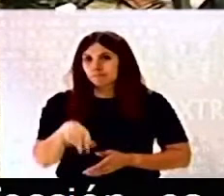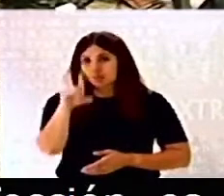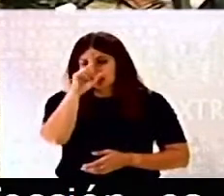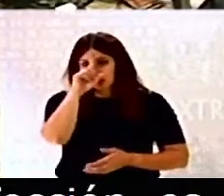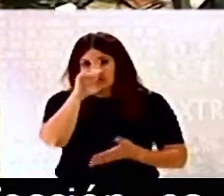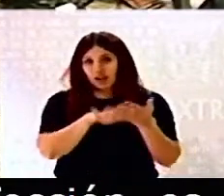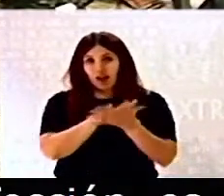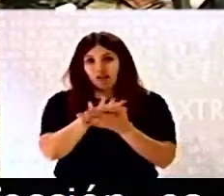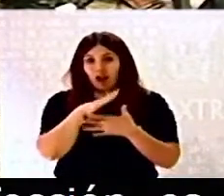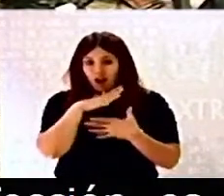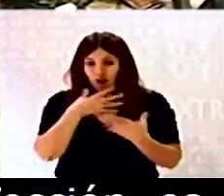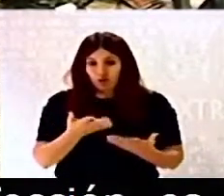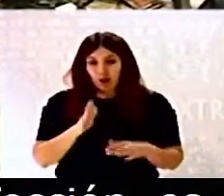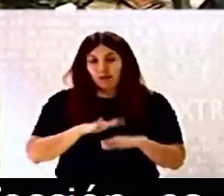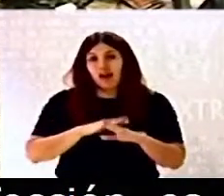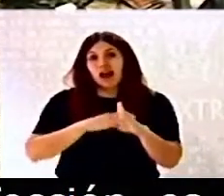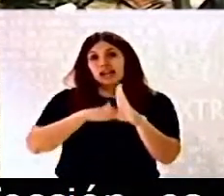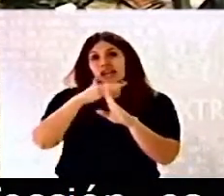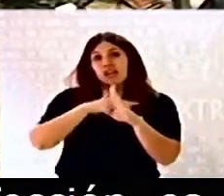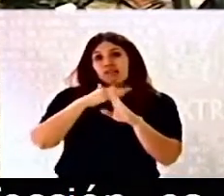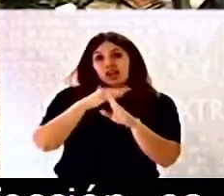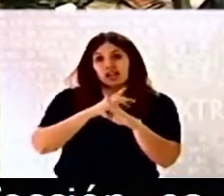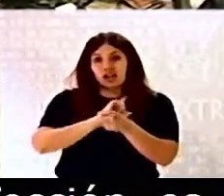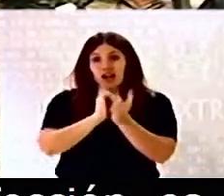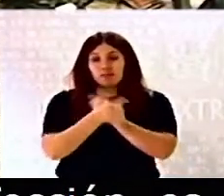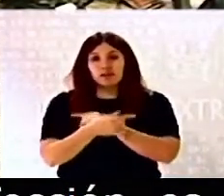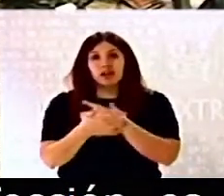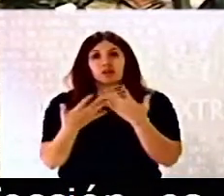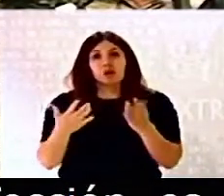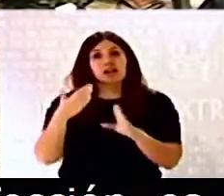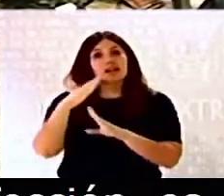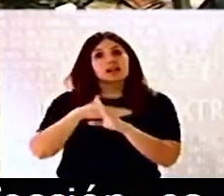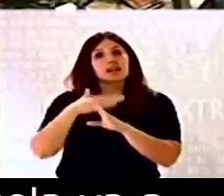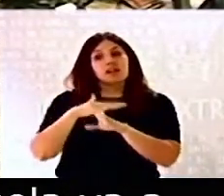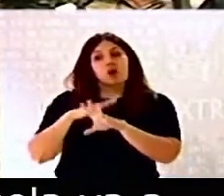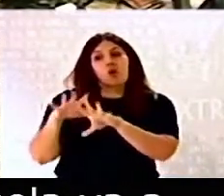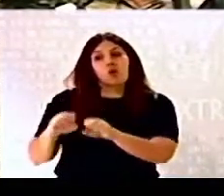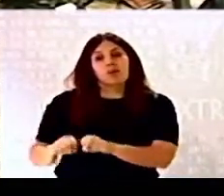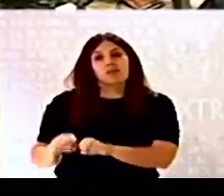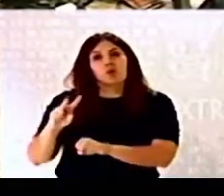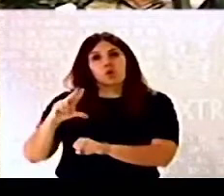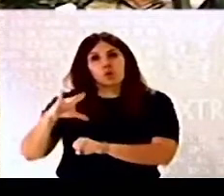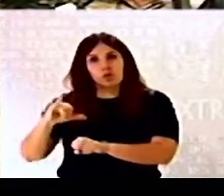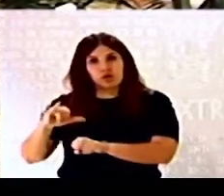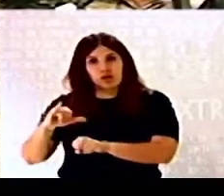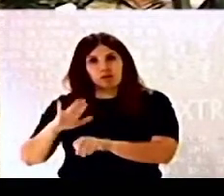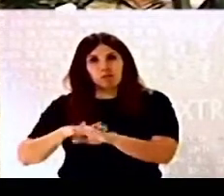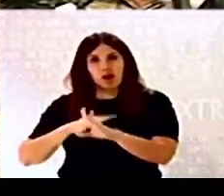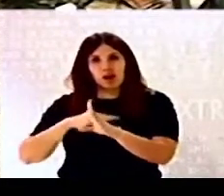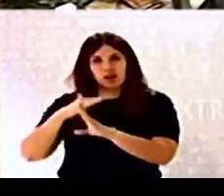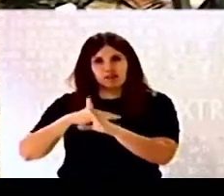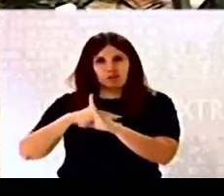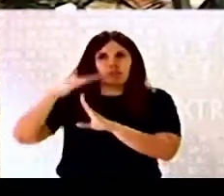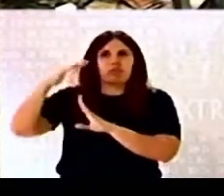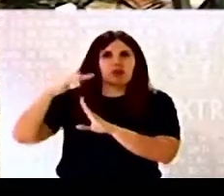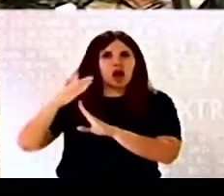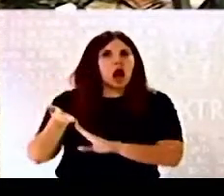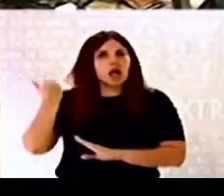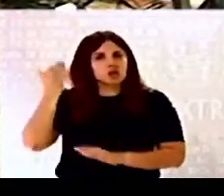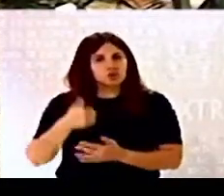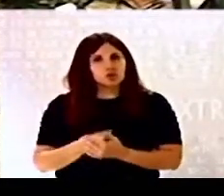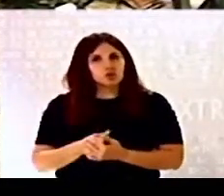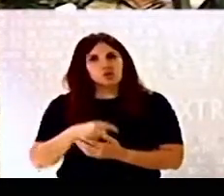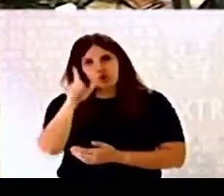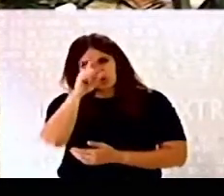Para pasar de nivel, los niveles de ocupación y de UCI están muy altos, ¿no? Para subir al siguiente nivel. Sí. No sé si se